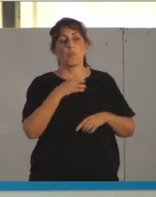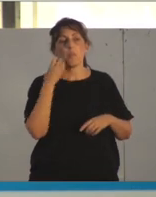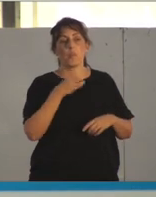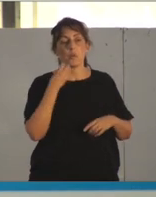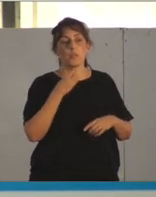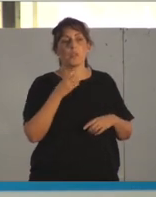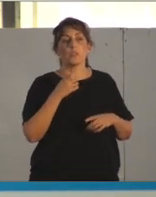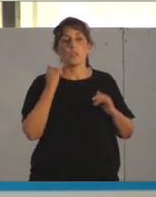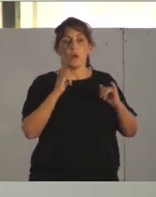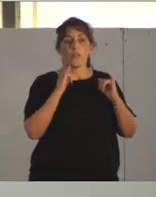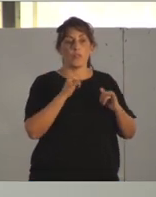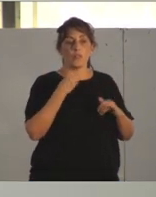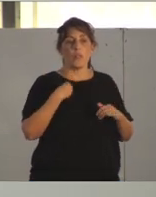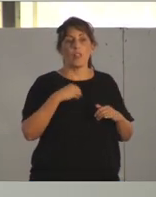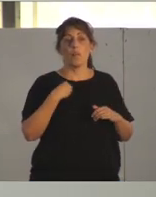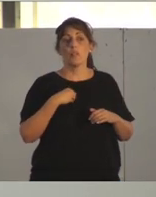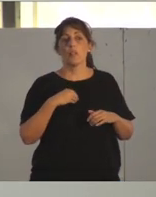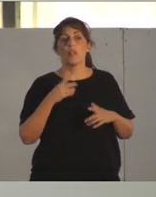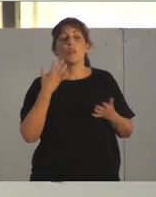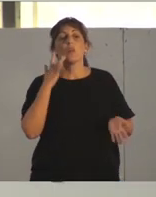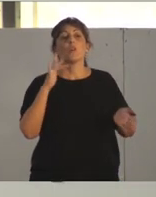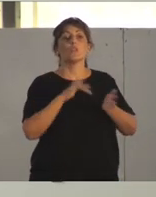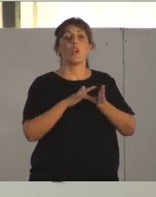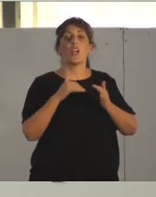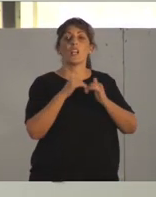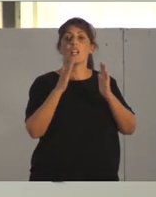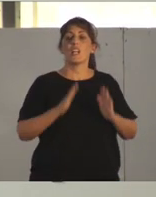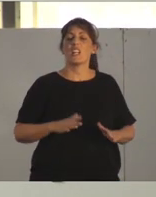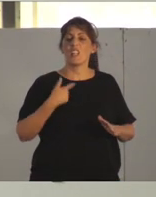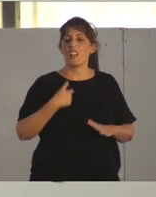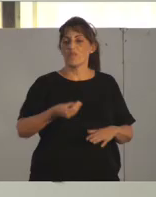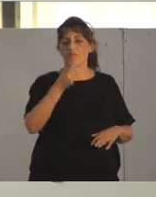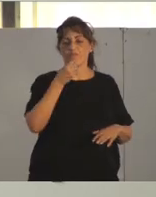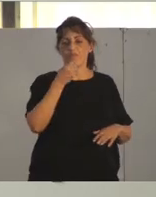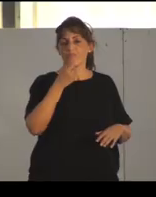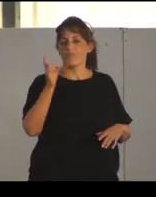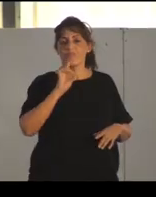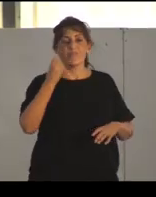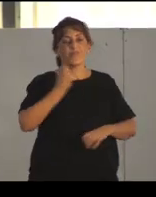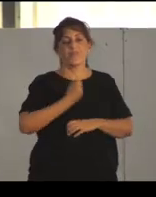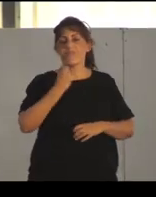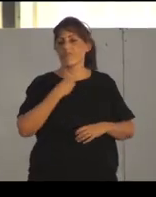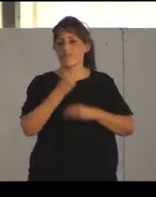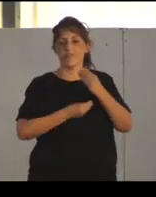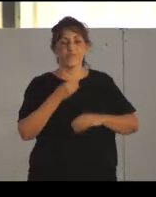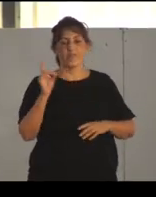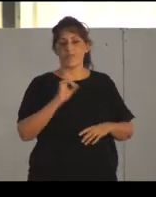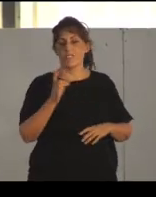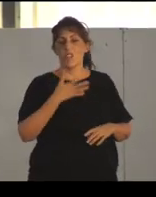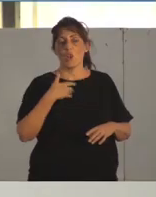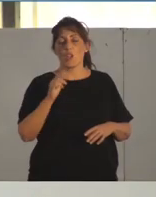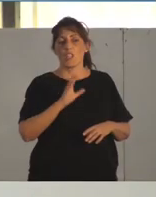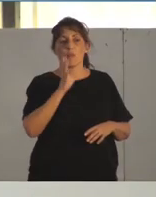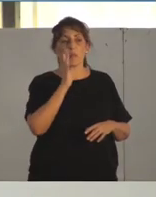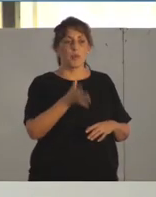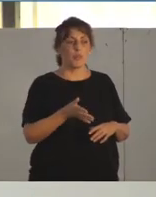y disfrutaban del mismo, y llegaban a casa y se negaban a comer los turmis que sus padres con tanto cariño les preparaban. Por lo